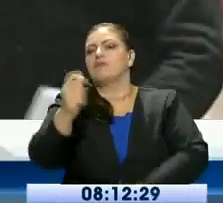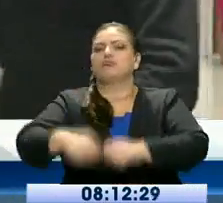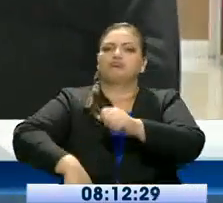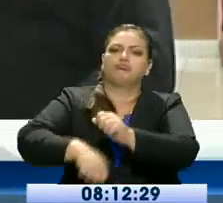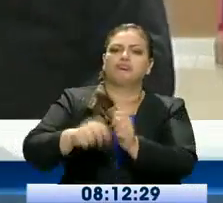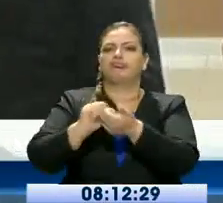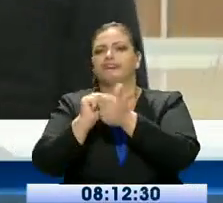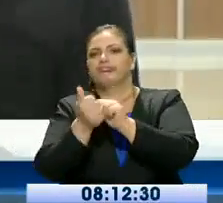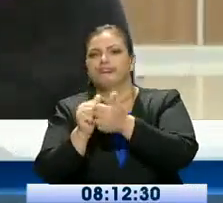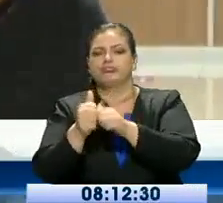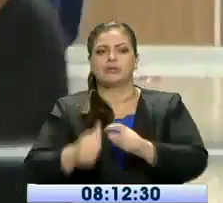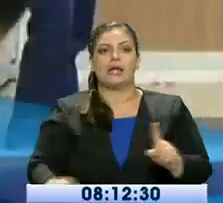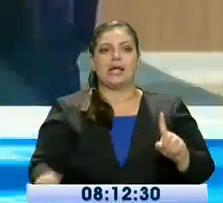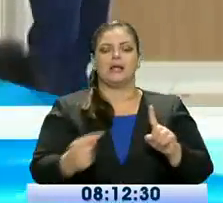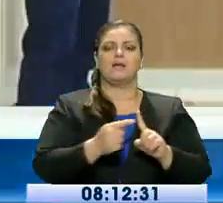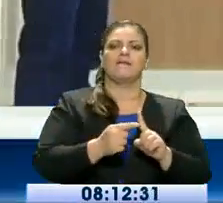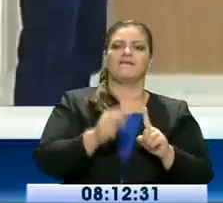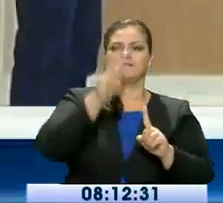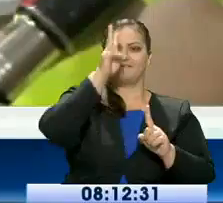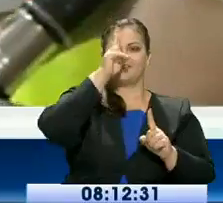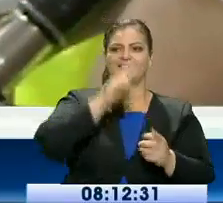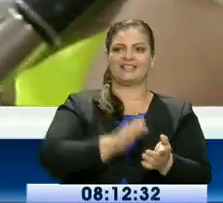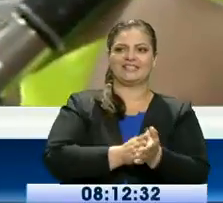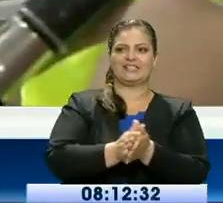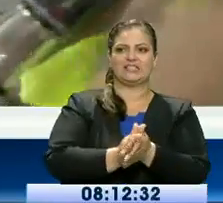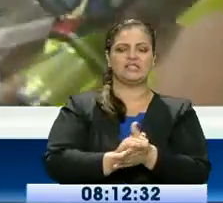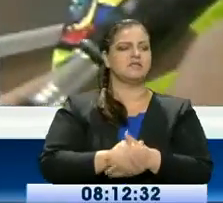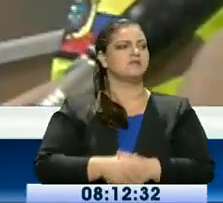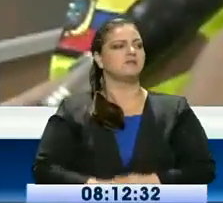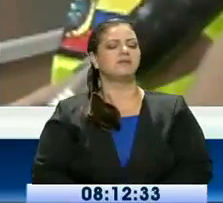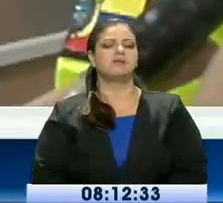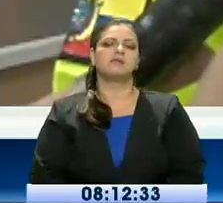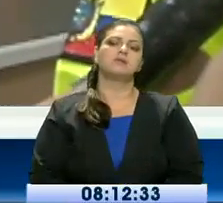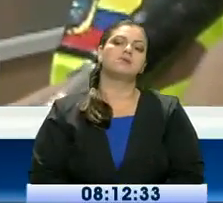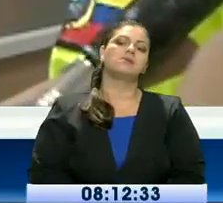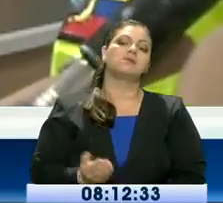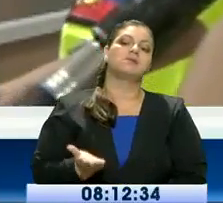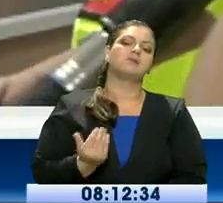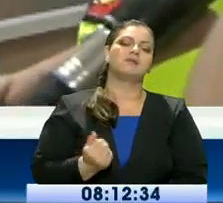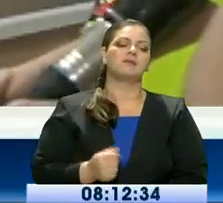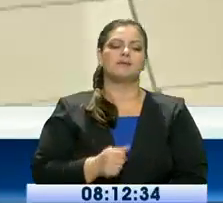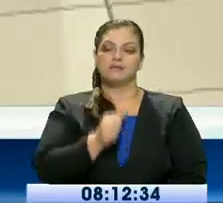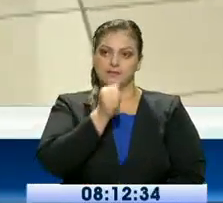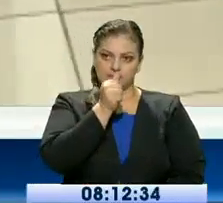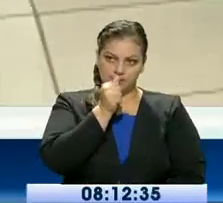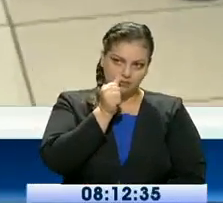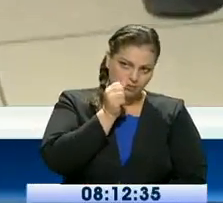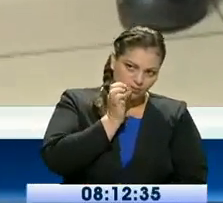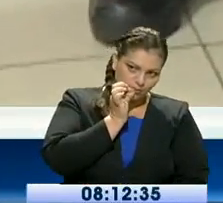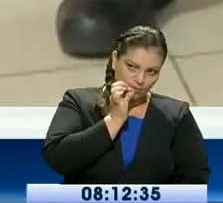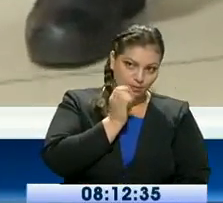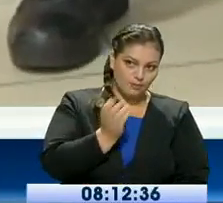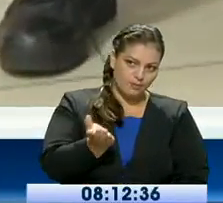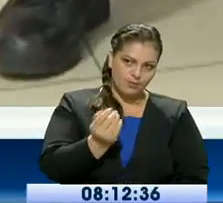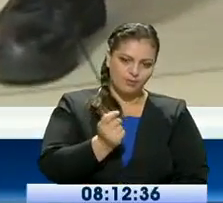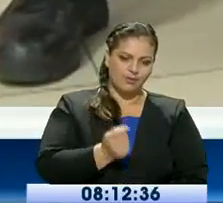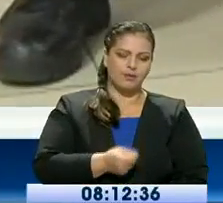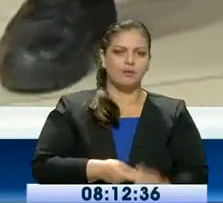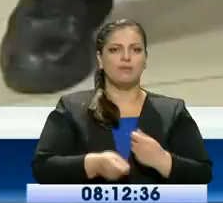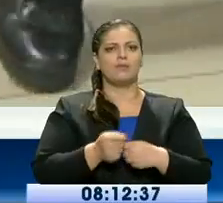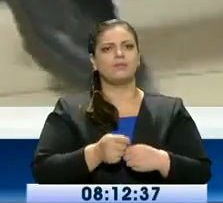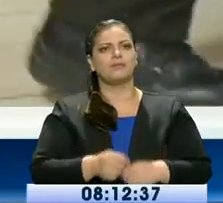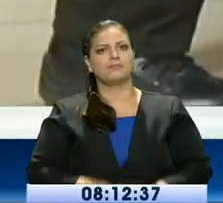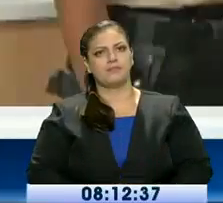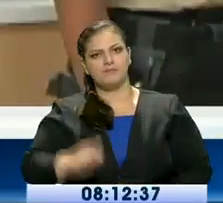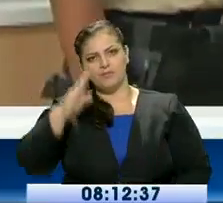esta persona vendía ahí, más o menos al pie de la cancha, que queda junto al domicilio de esta persona. A los dos los presentaron ante el fiscal